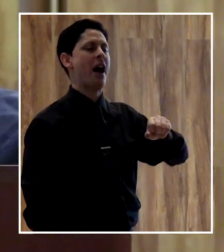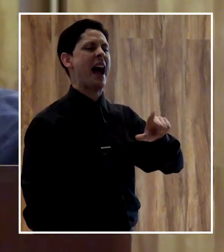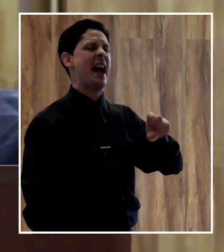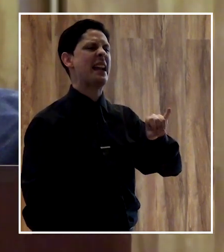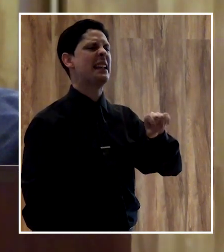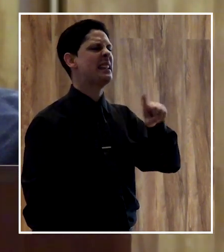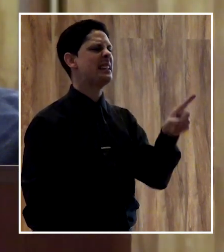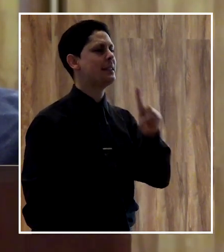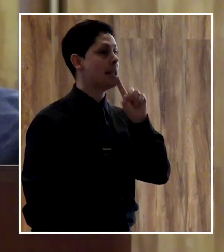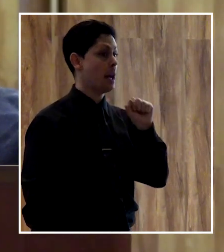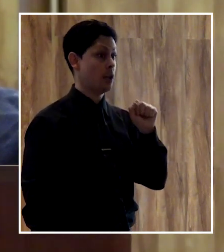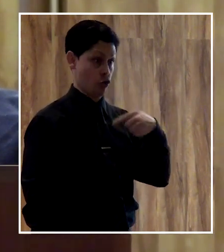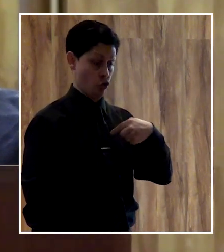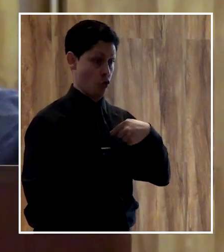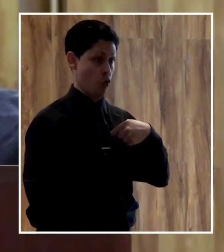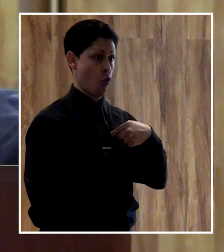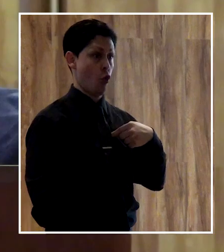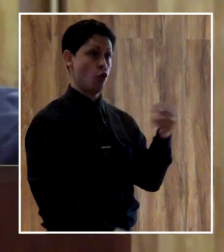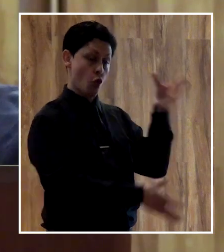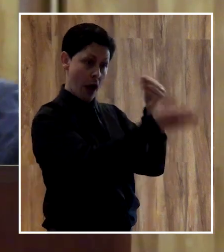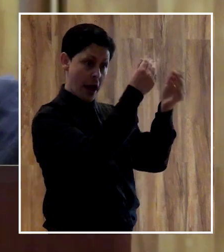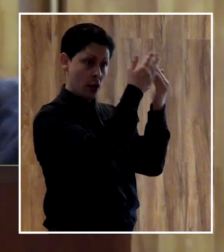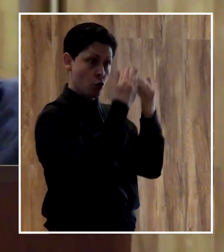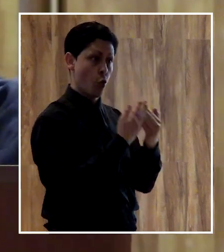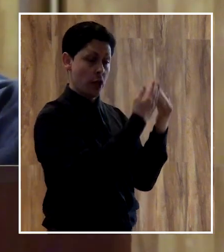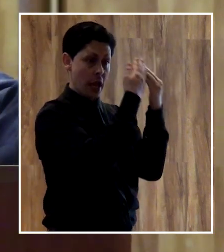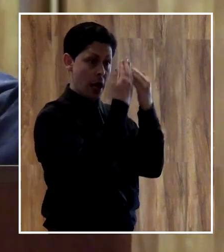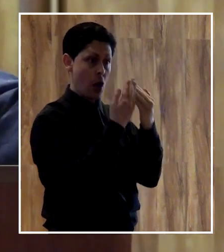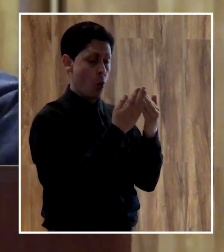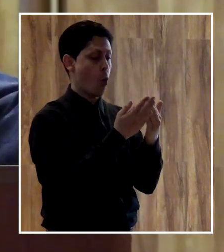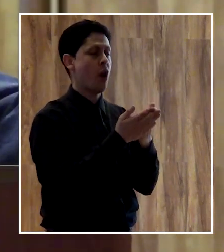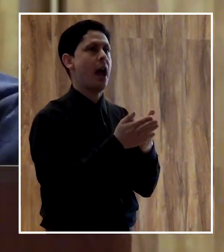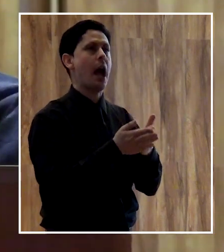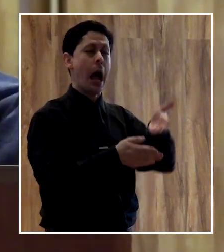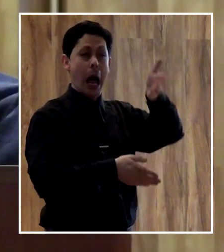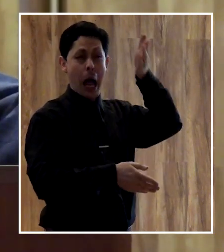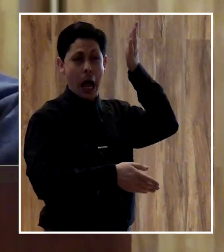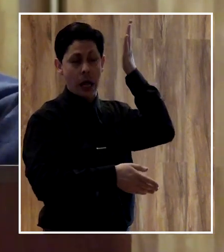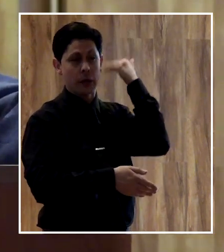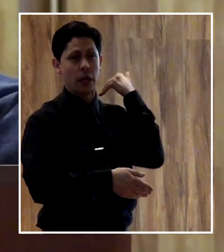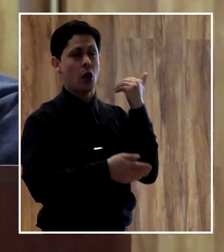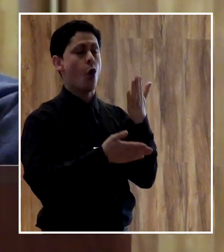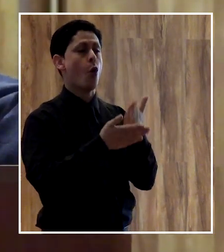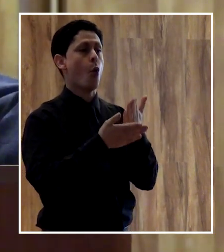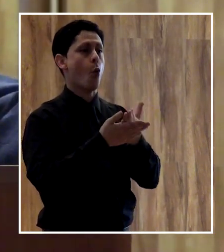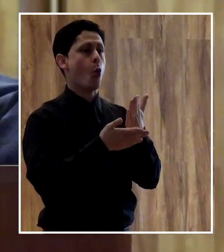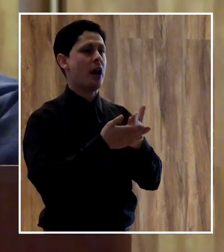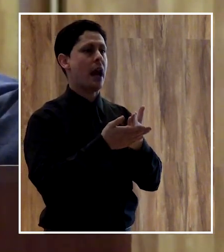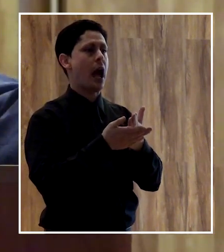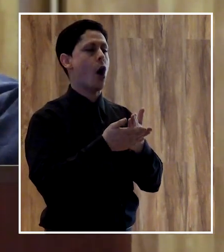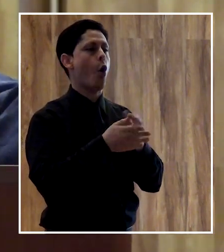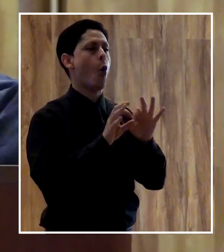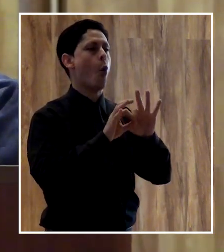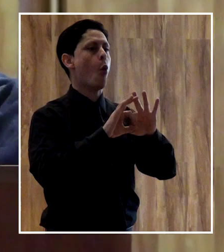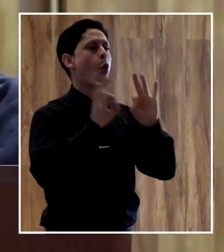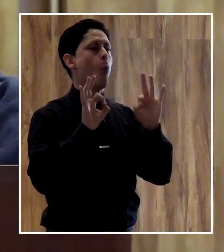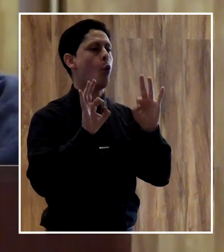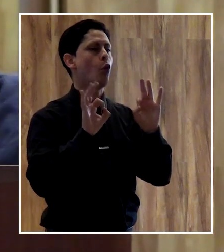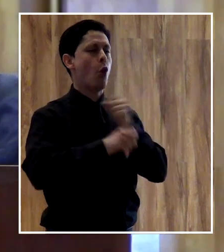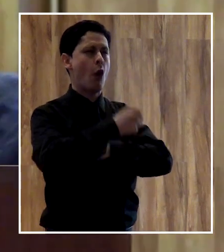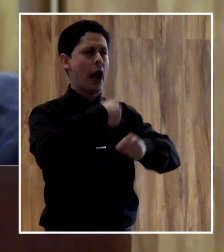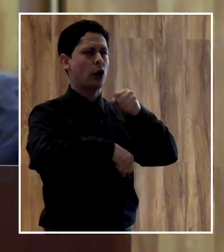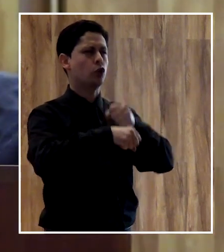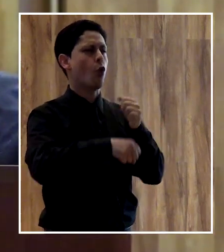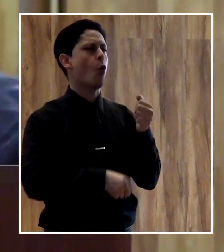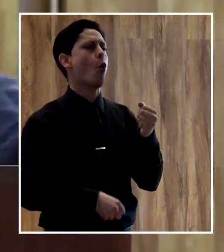y que me eduqué en la escuela pública de Puente Alto, en la escuela común, por allá por los años 40,